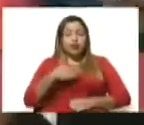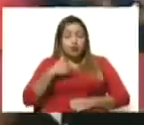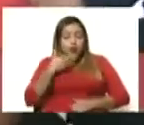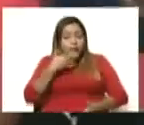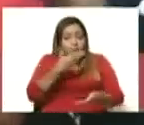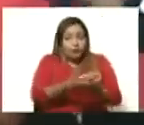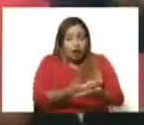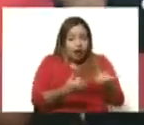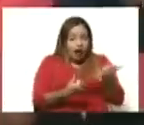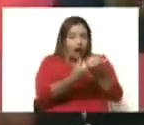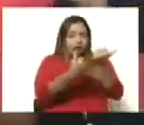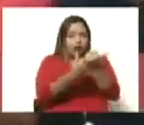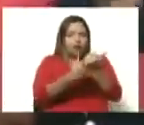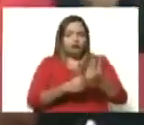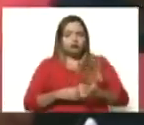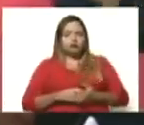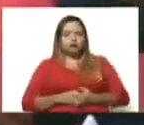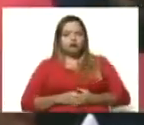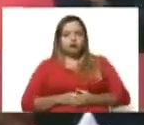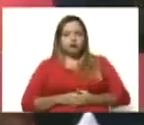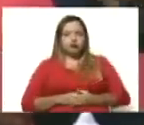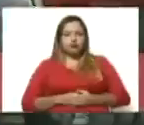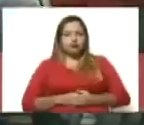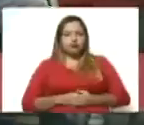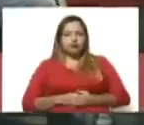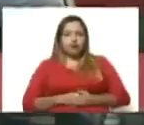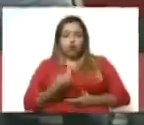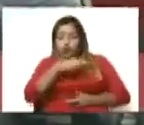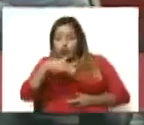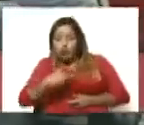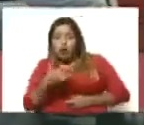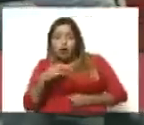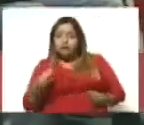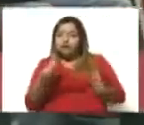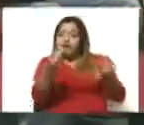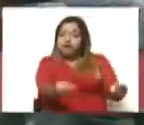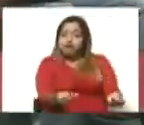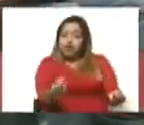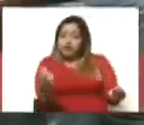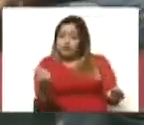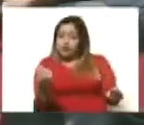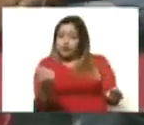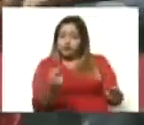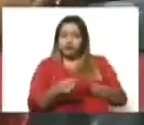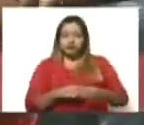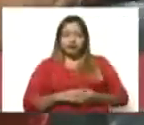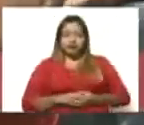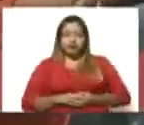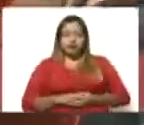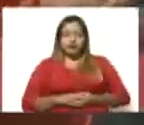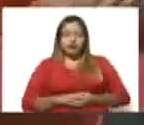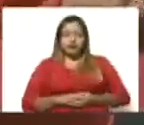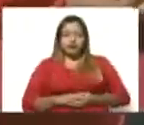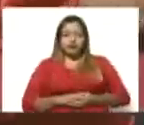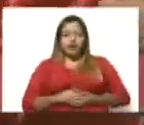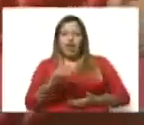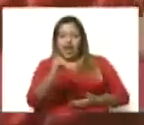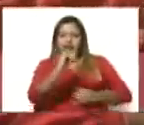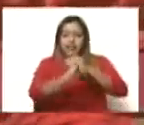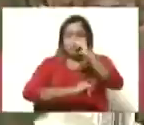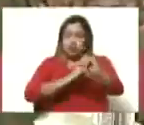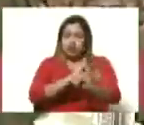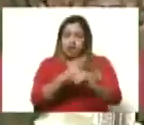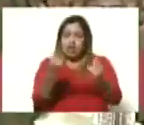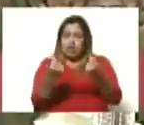el apoyo. Nosotros vamos a poner los recursos. Vienen recursos